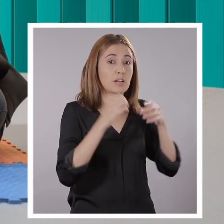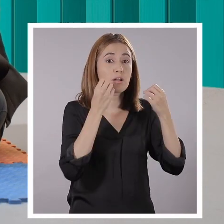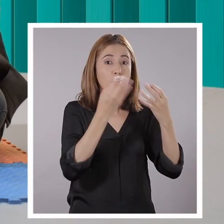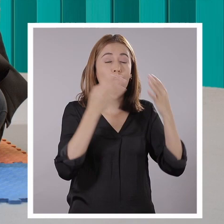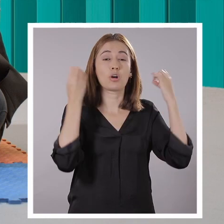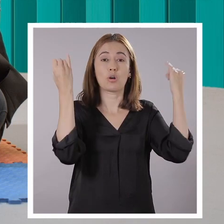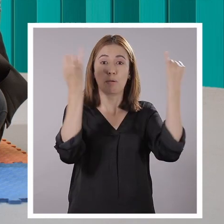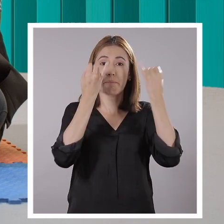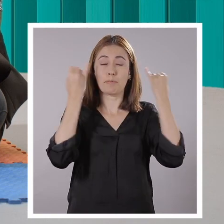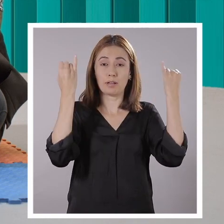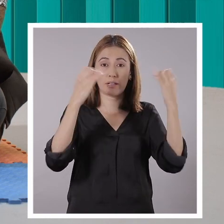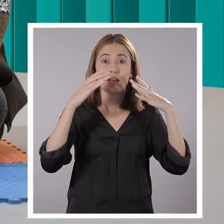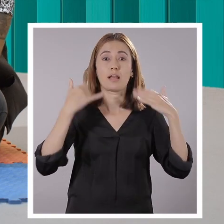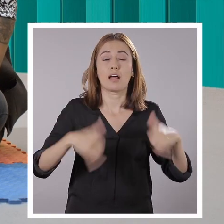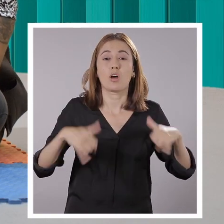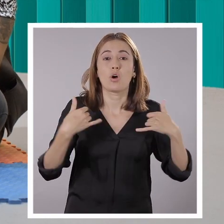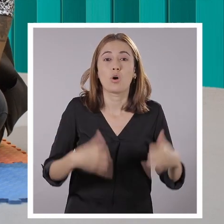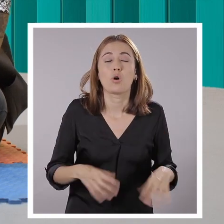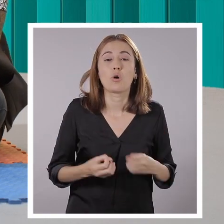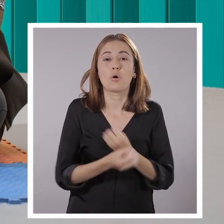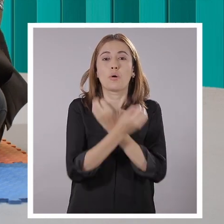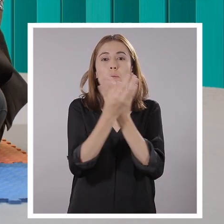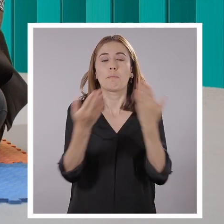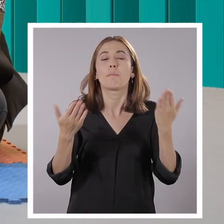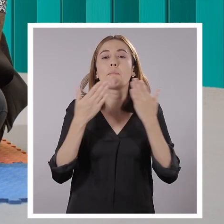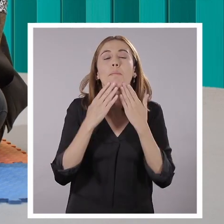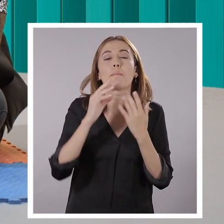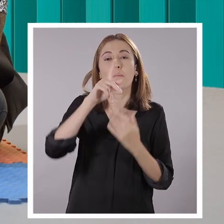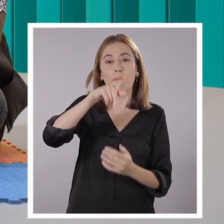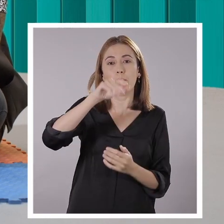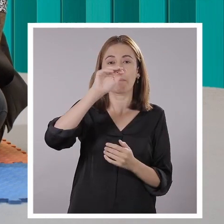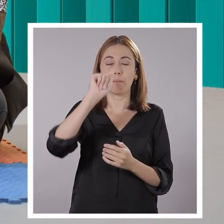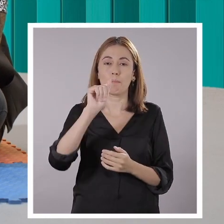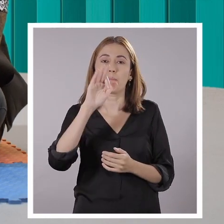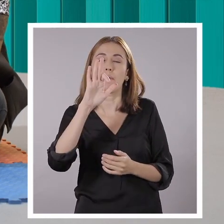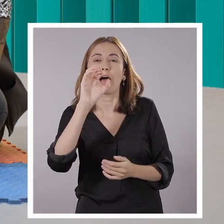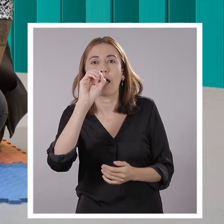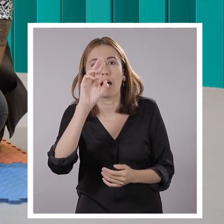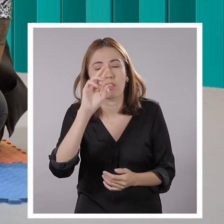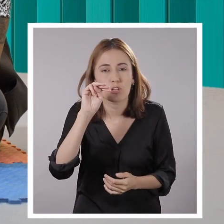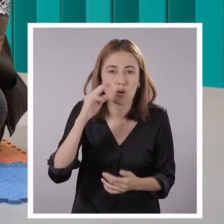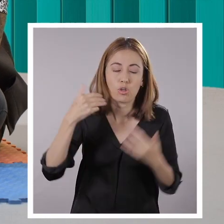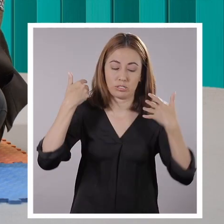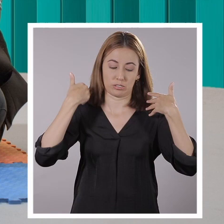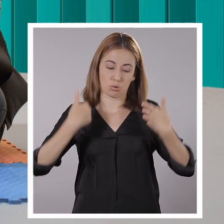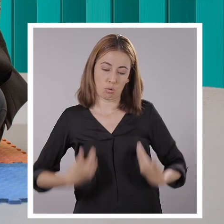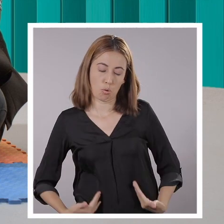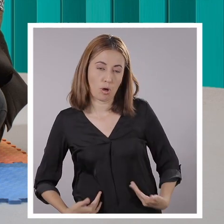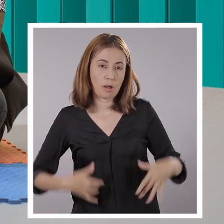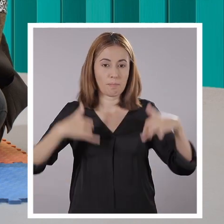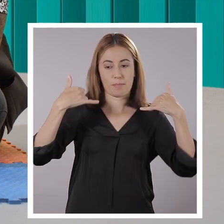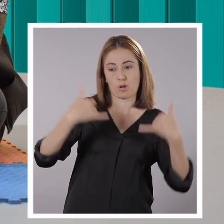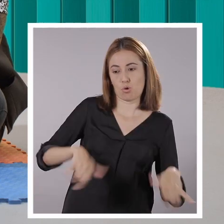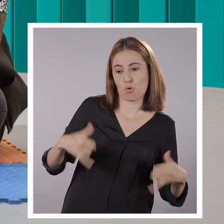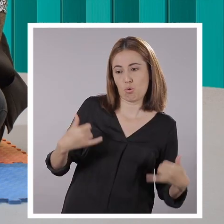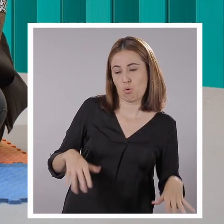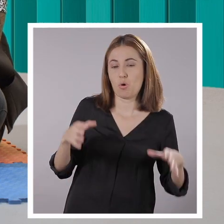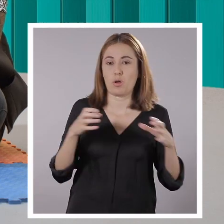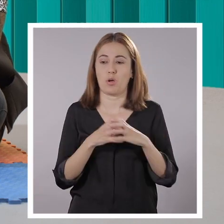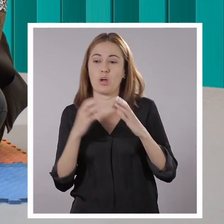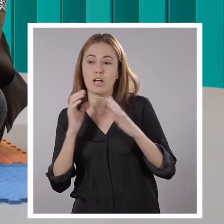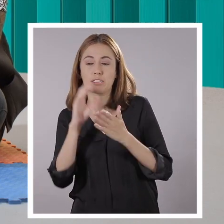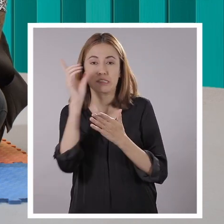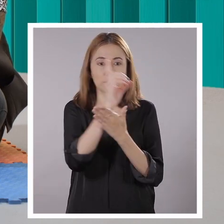seguir practicando porque nos divertimos mucho con los patrones. Descubrimos patrones en todo momento. Con el cuerpo, en el juego,